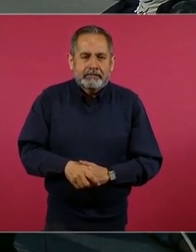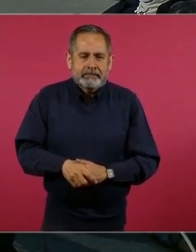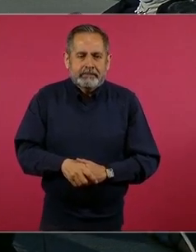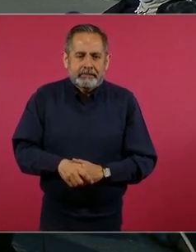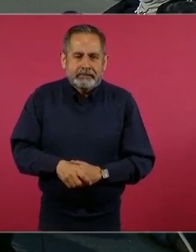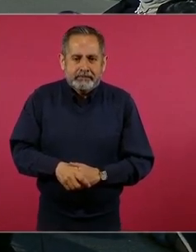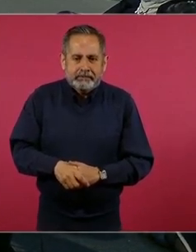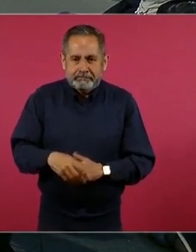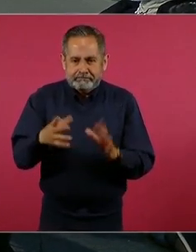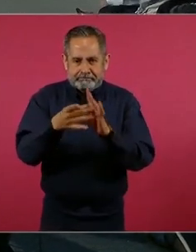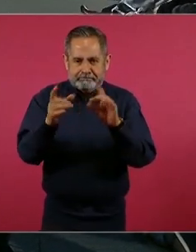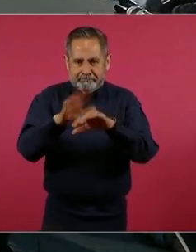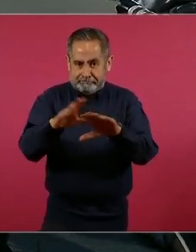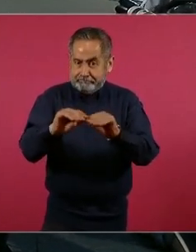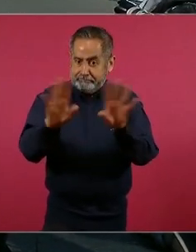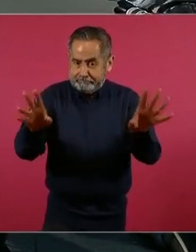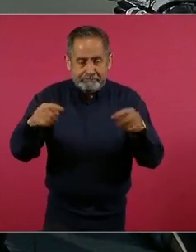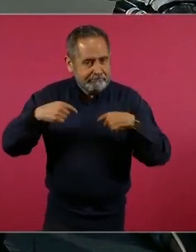Yo nada más para aclarar, pues,